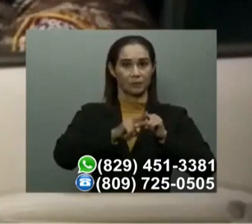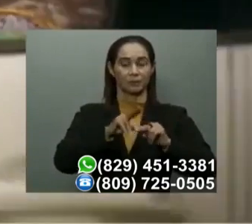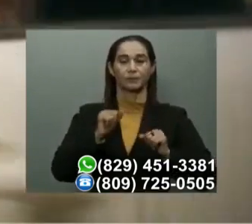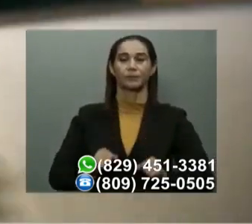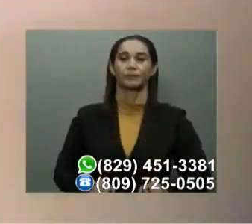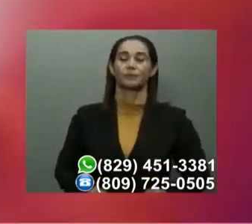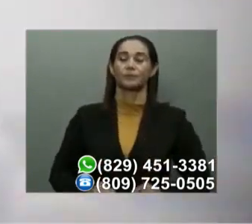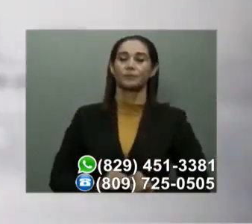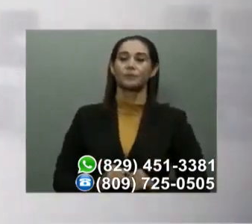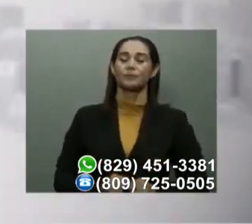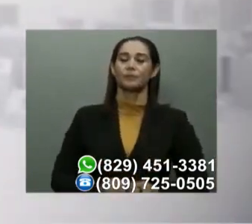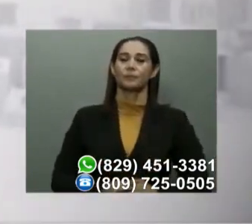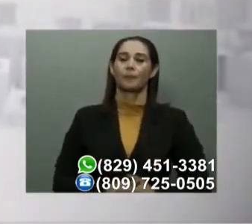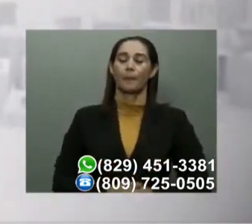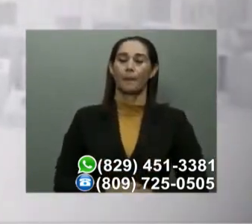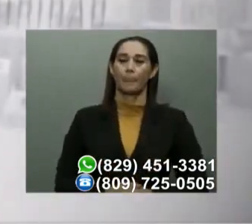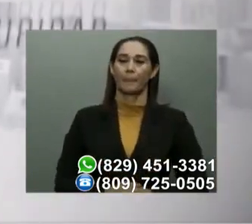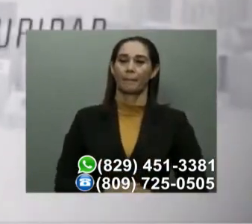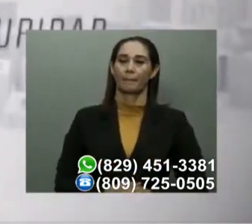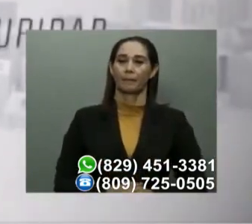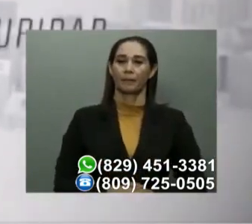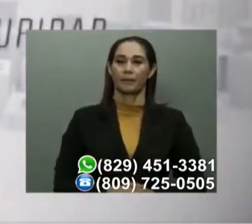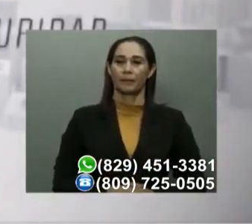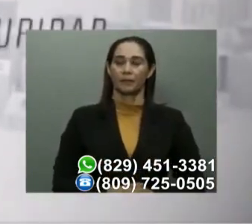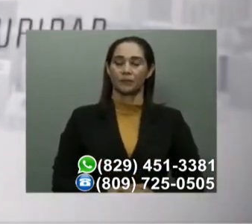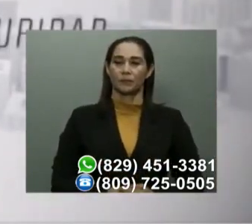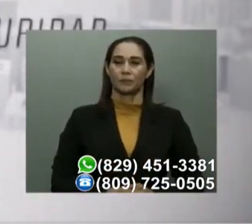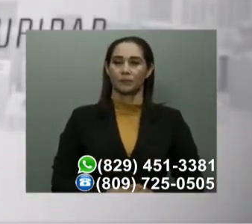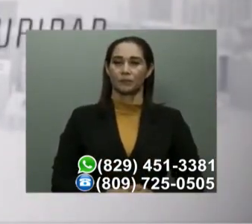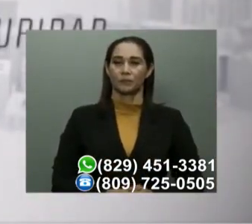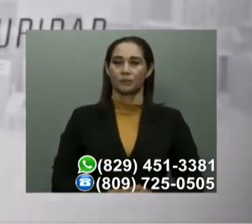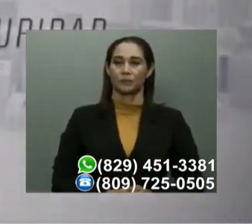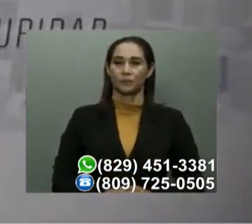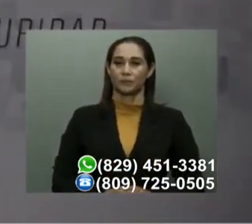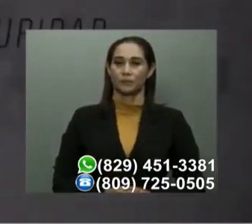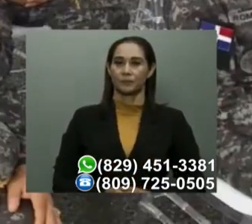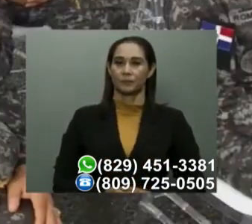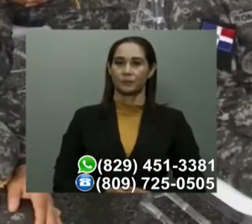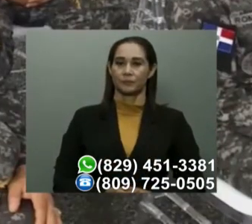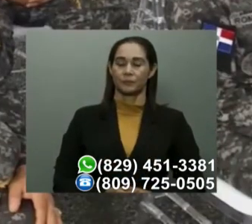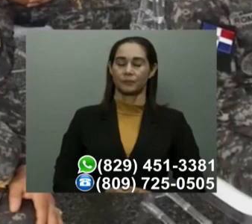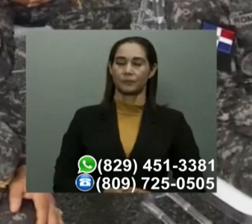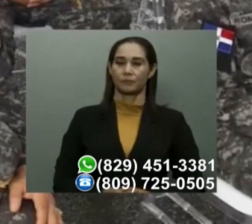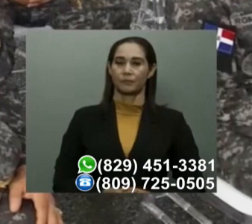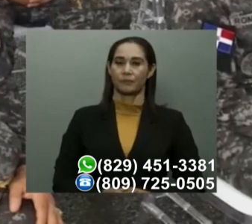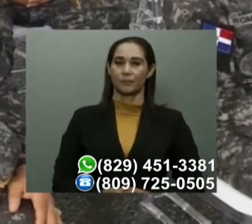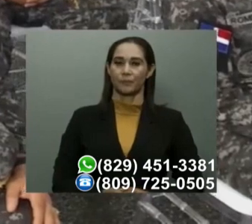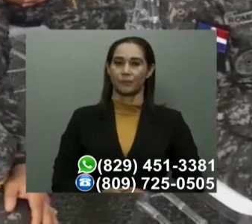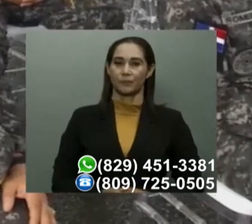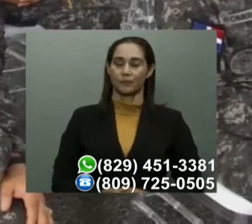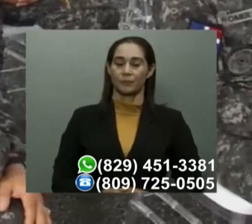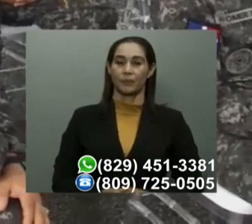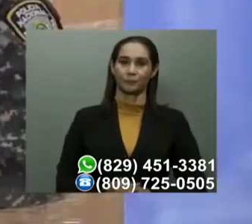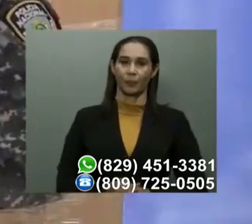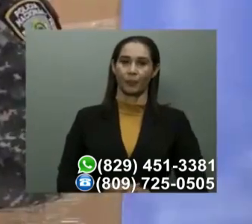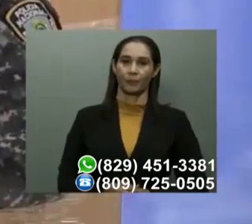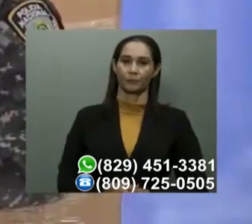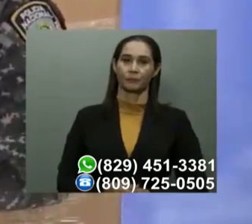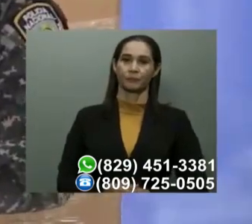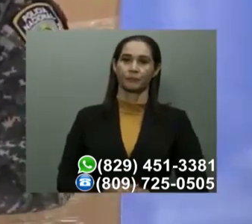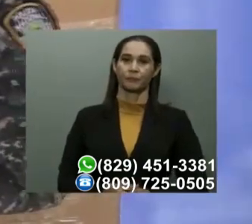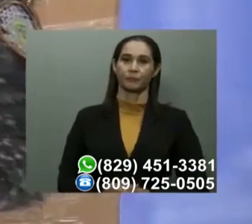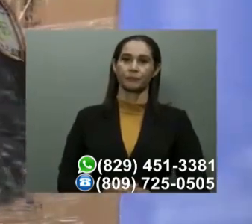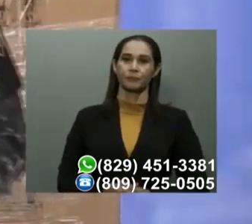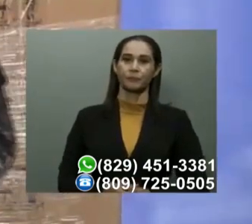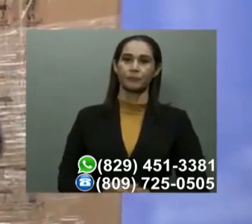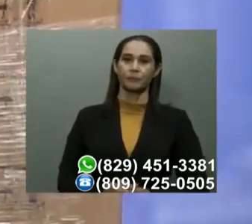reducir reducir la actuación de la actuación del policía frente